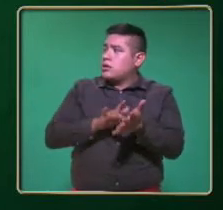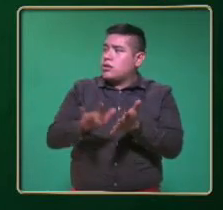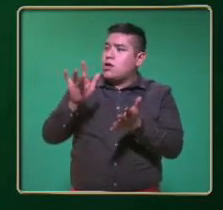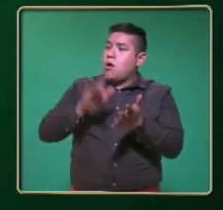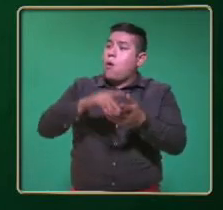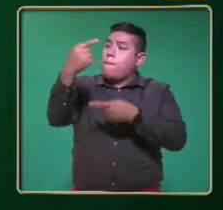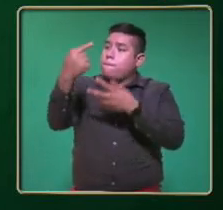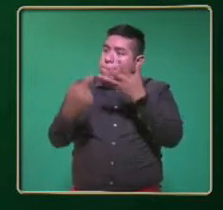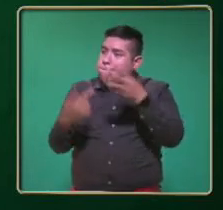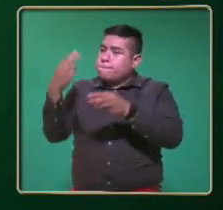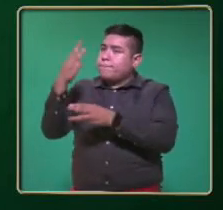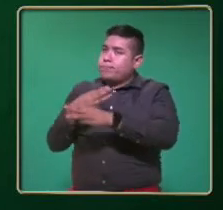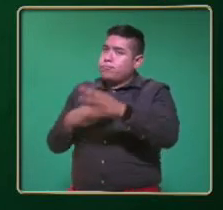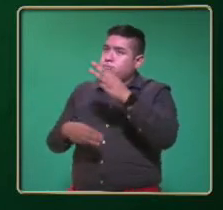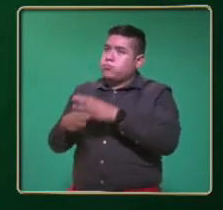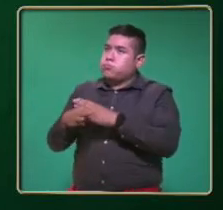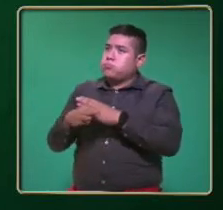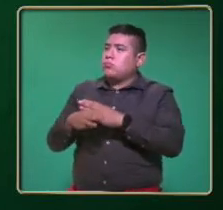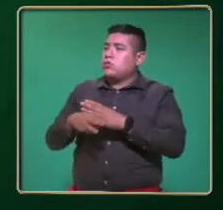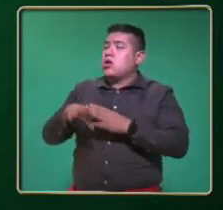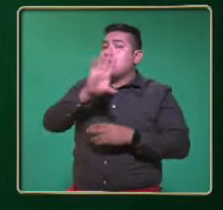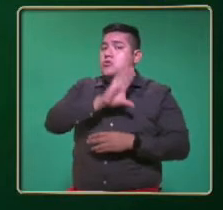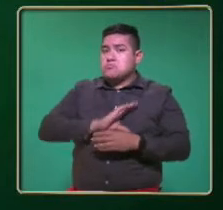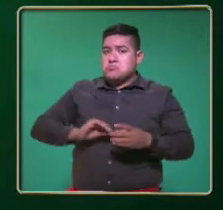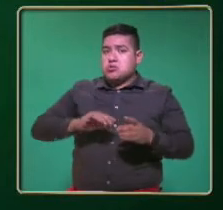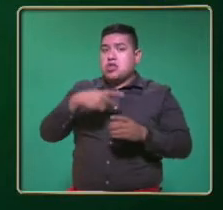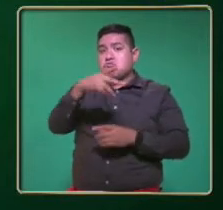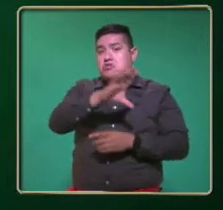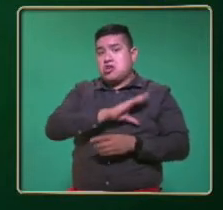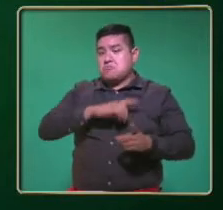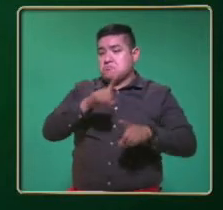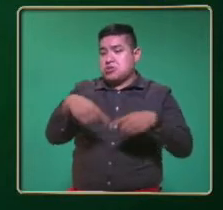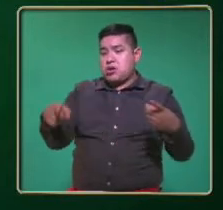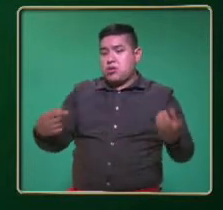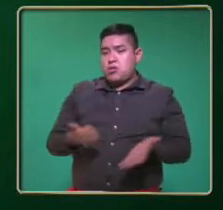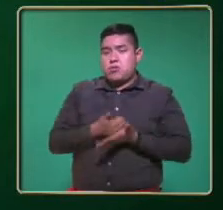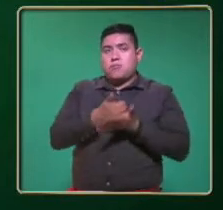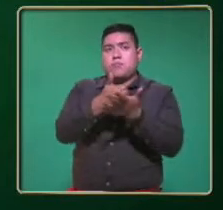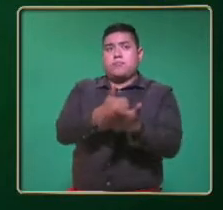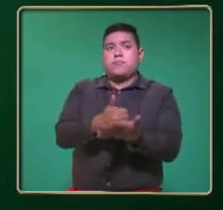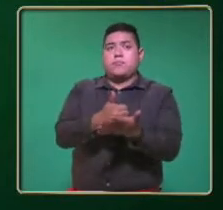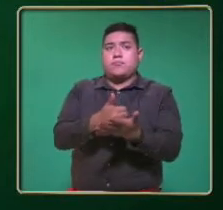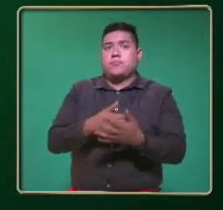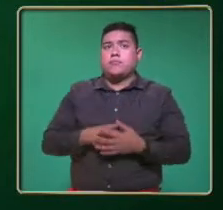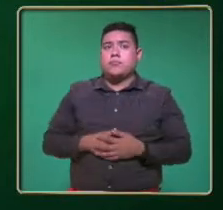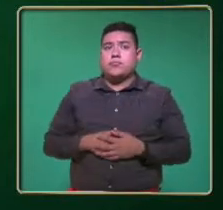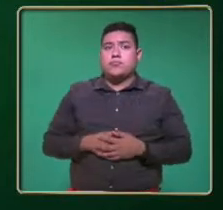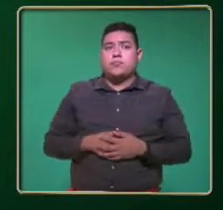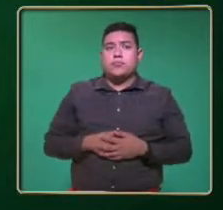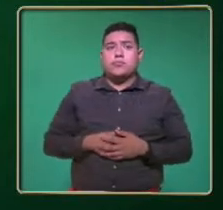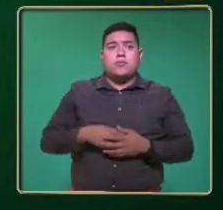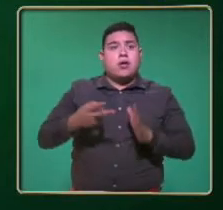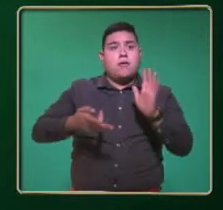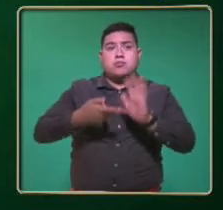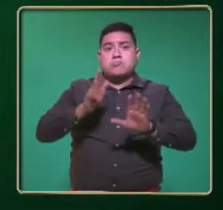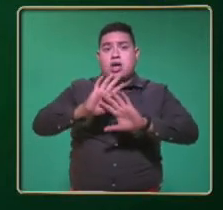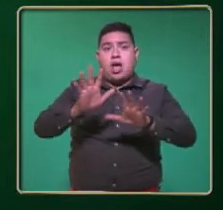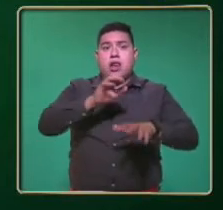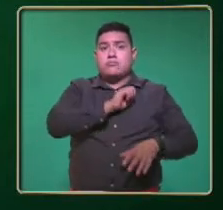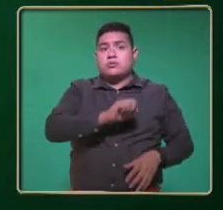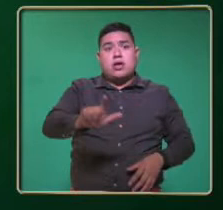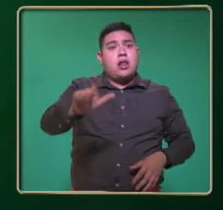recursos que va a favorecer el desarrollo de los niños. Si bien... Entonces, una vez buscado al especialista